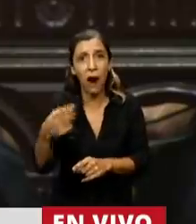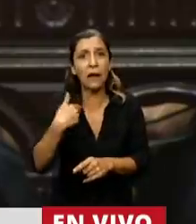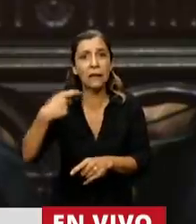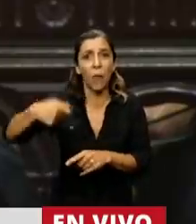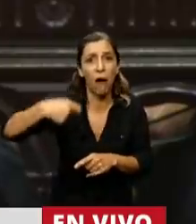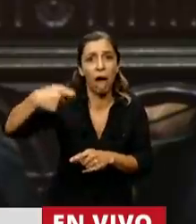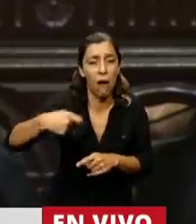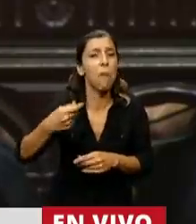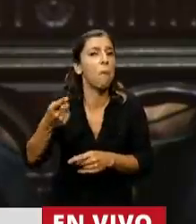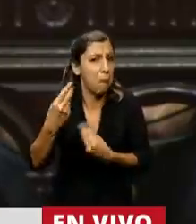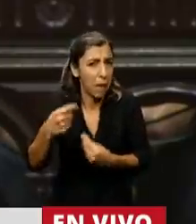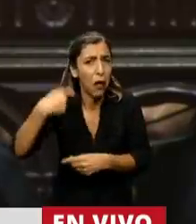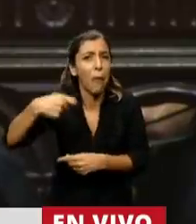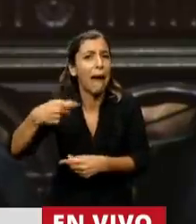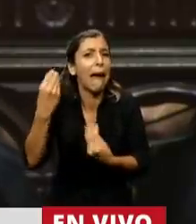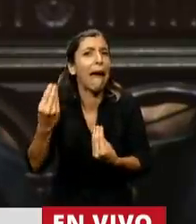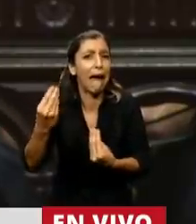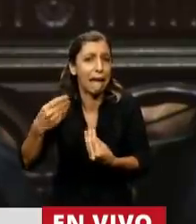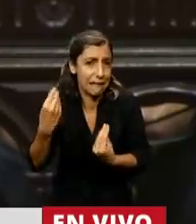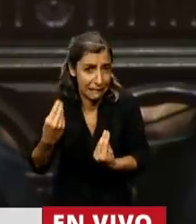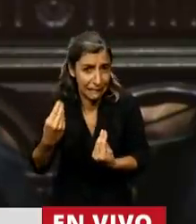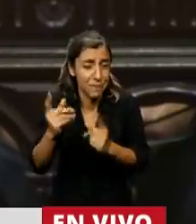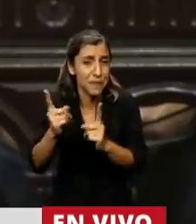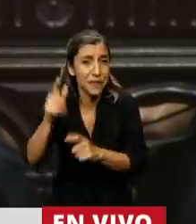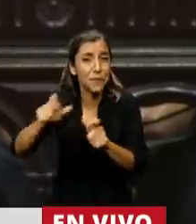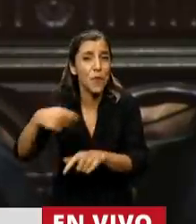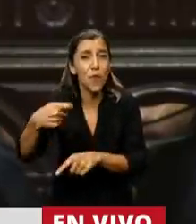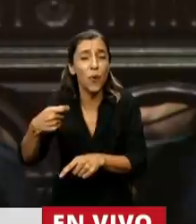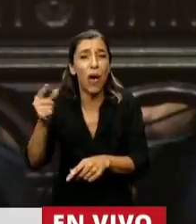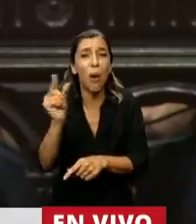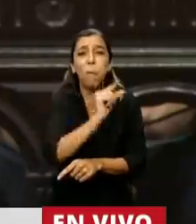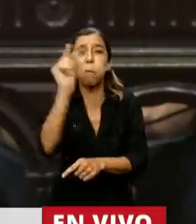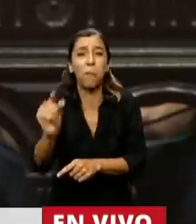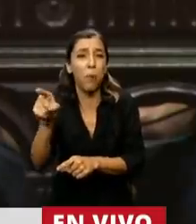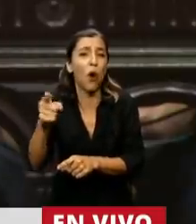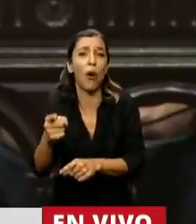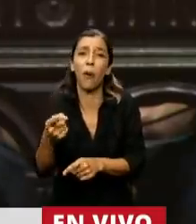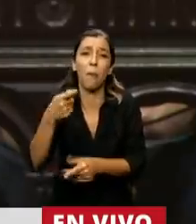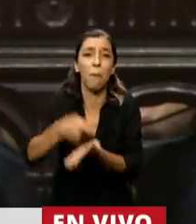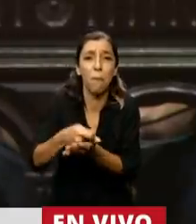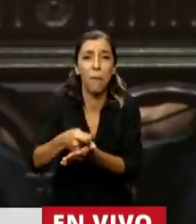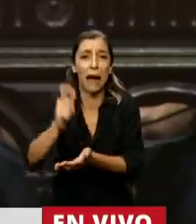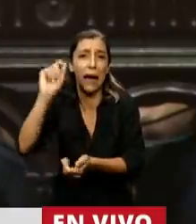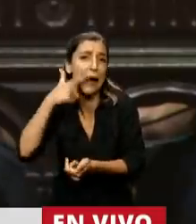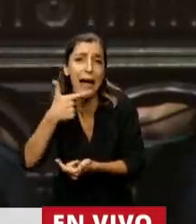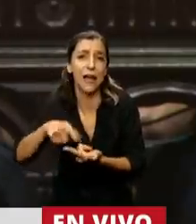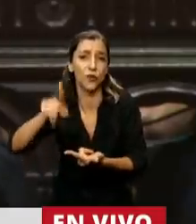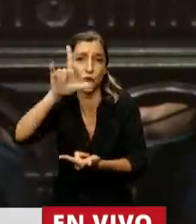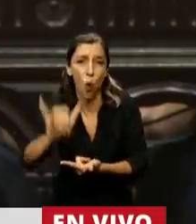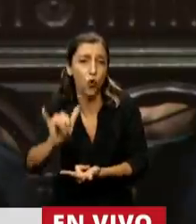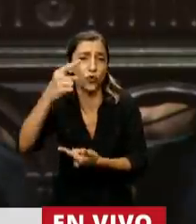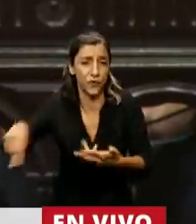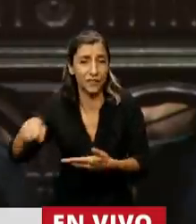para poder pagar la luz y el gas las dos pizzas que fue un poquito más así la cadena como si fuera que en tu tierra ya